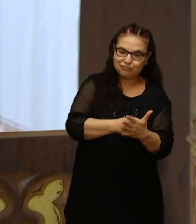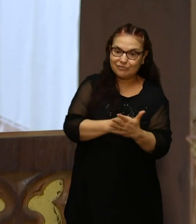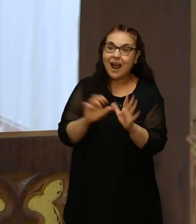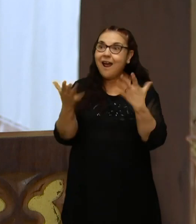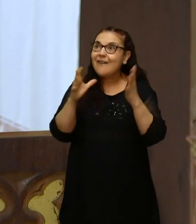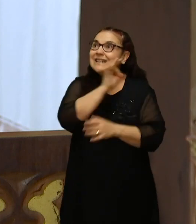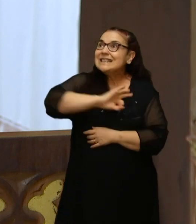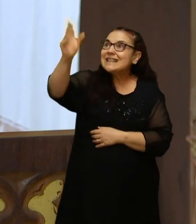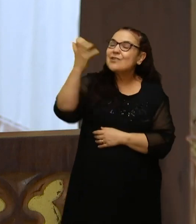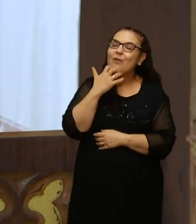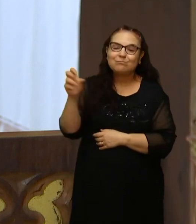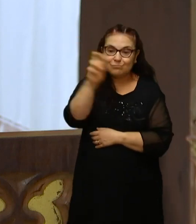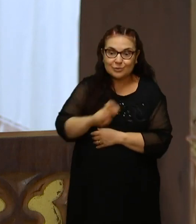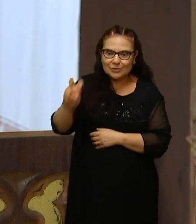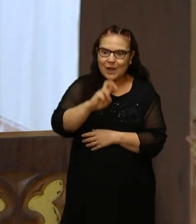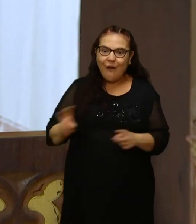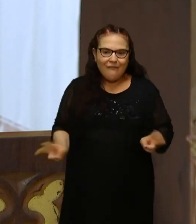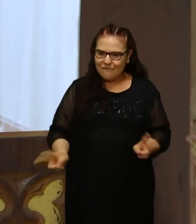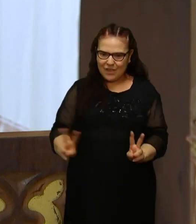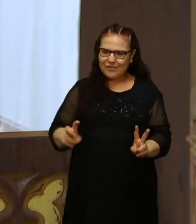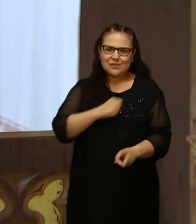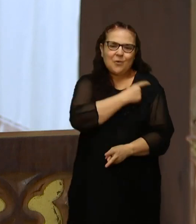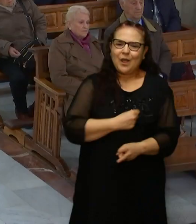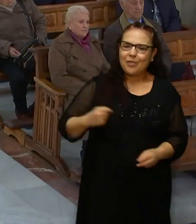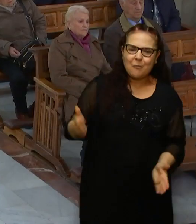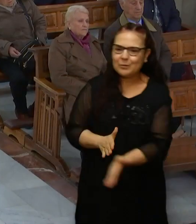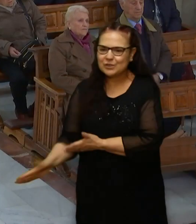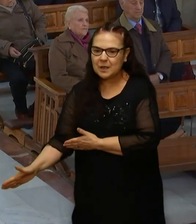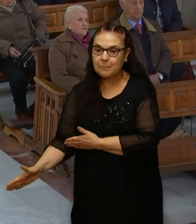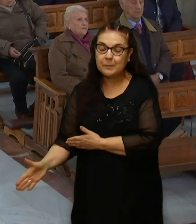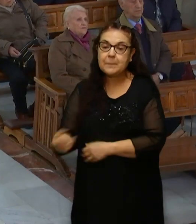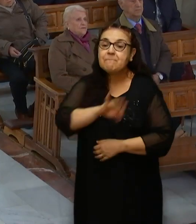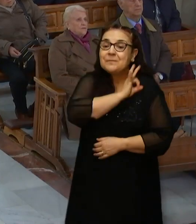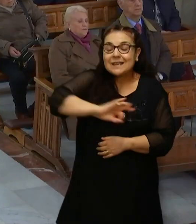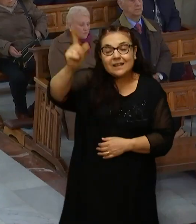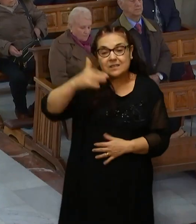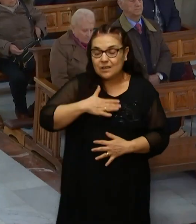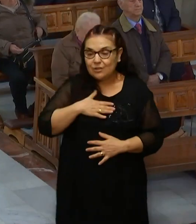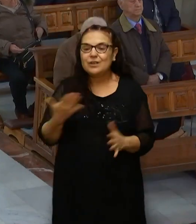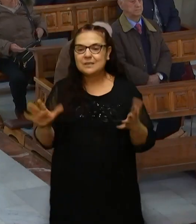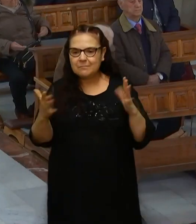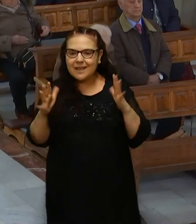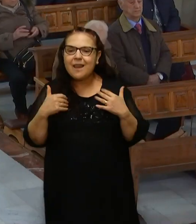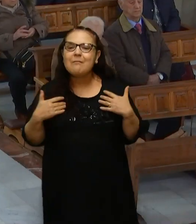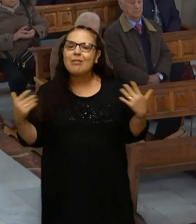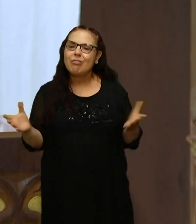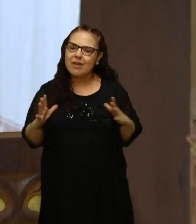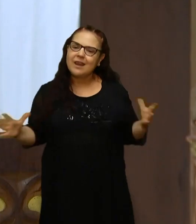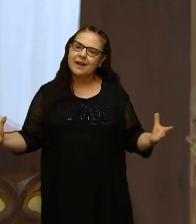los que lo buscan. Viva su corazón por siempre. El Señor es mi alabanza en la gran